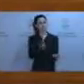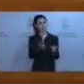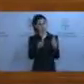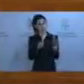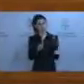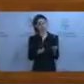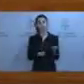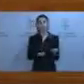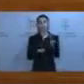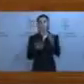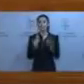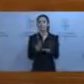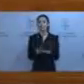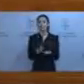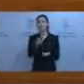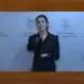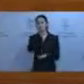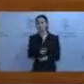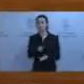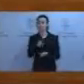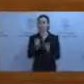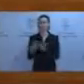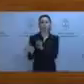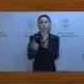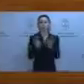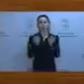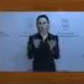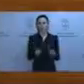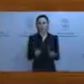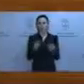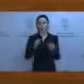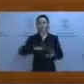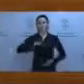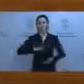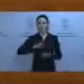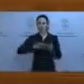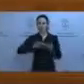exige una persona con esta preparación. Obviamente solamente hay